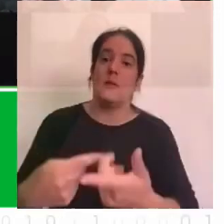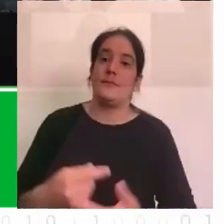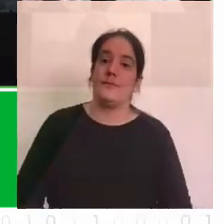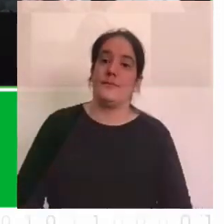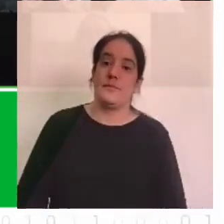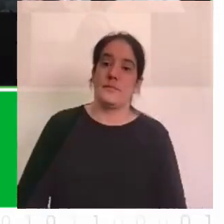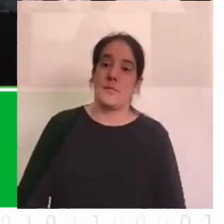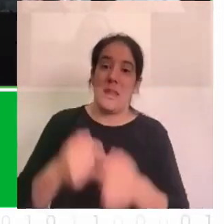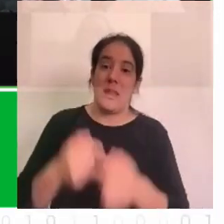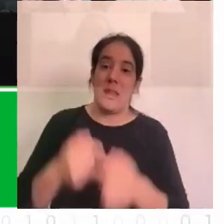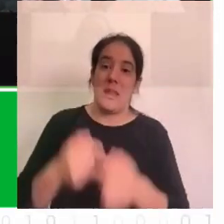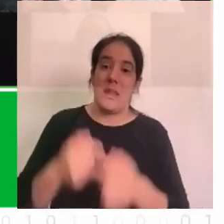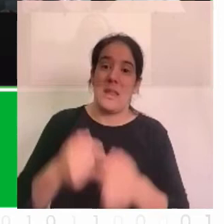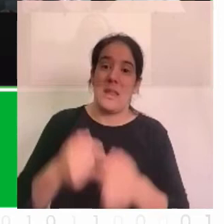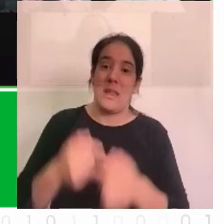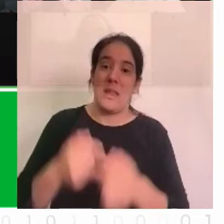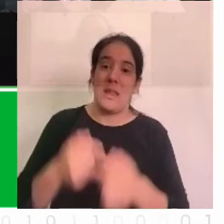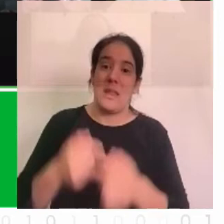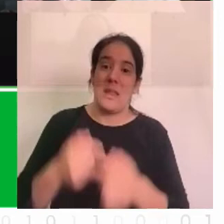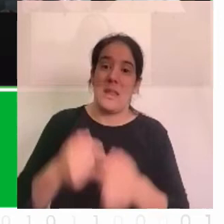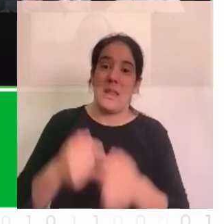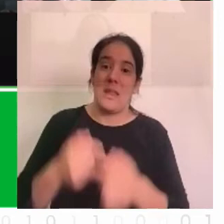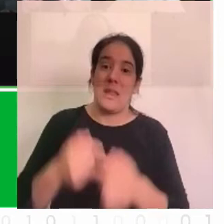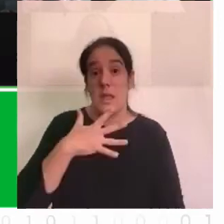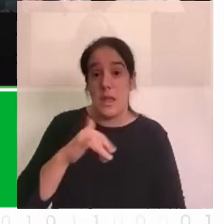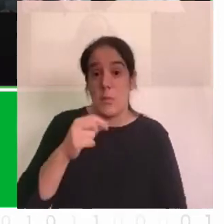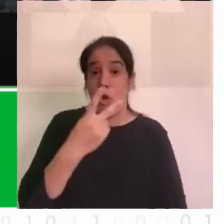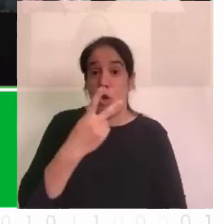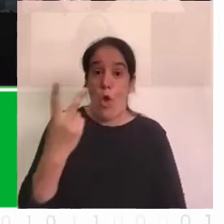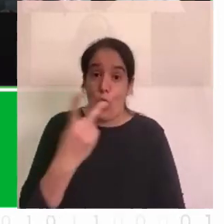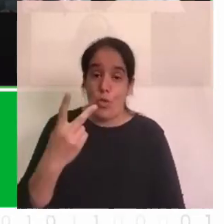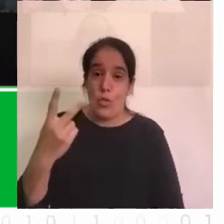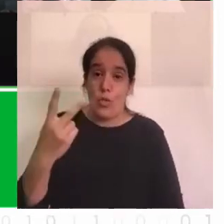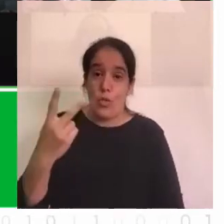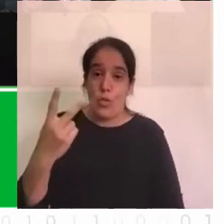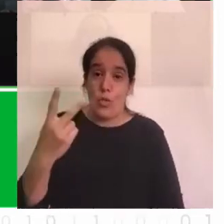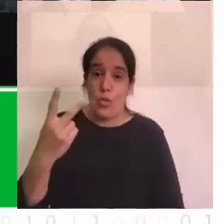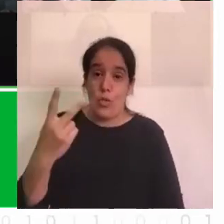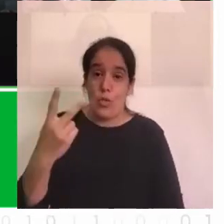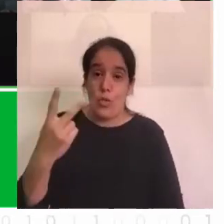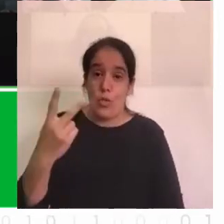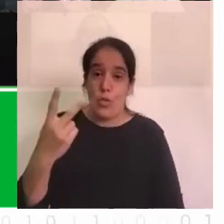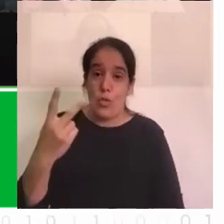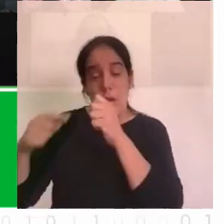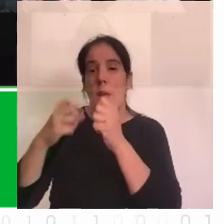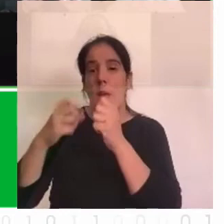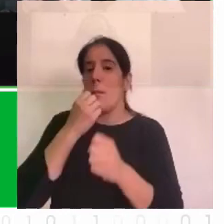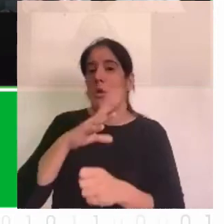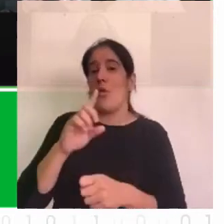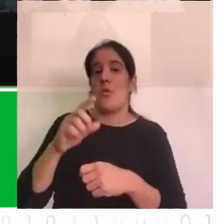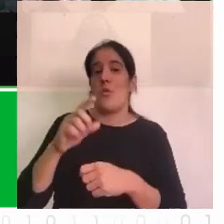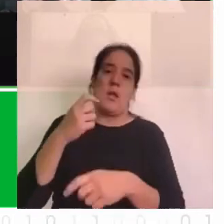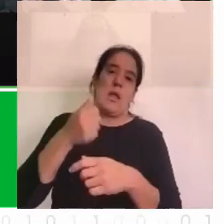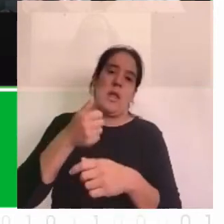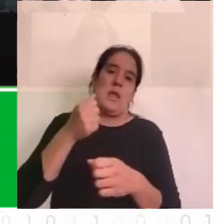2 de las redes neuronales le ganaran a los algoritmos más clásicos. Hay veces que pasa que usando el mismo